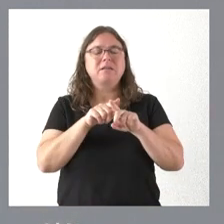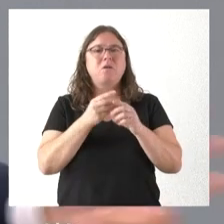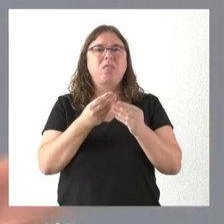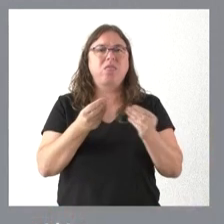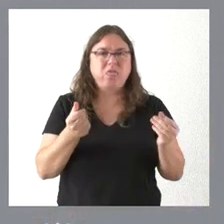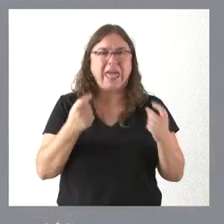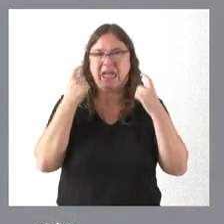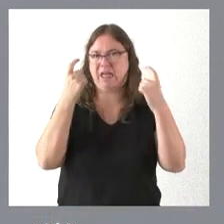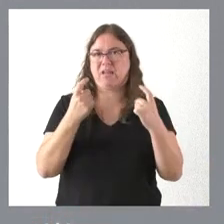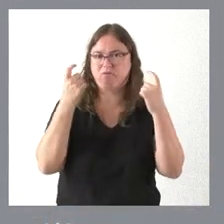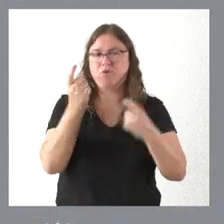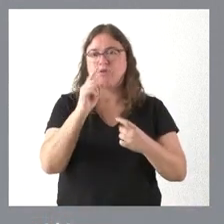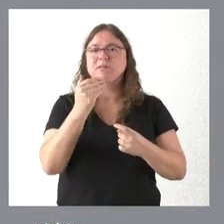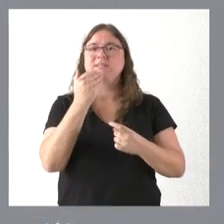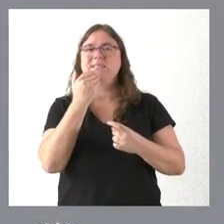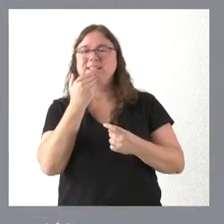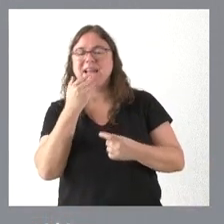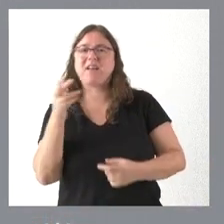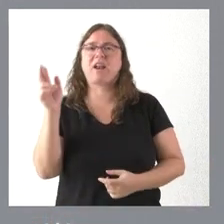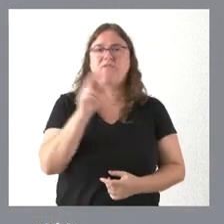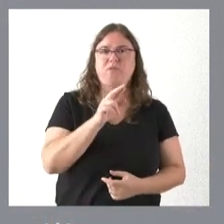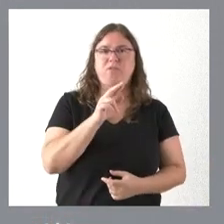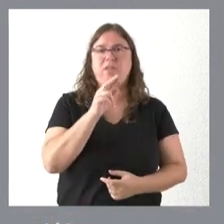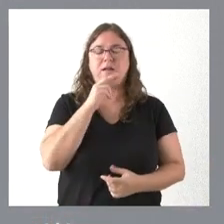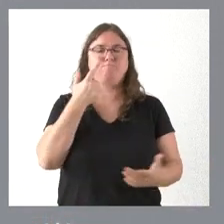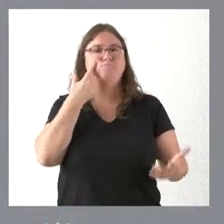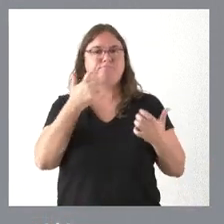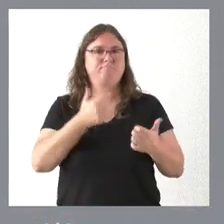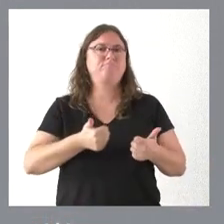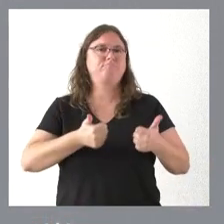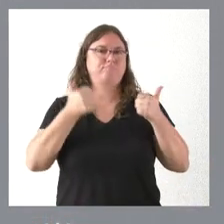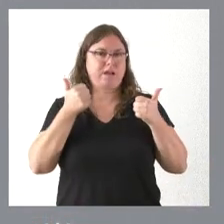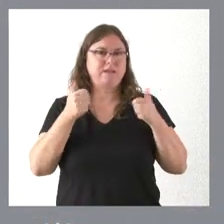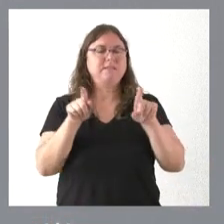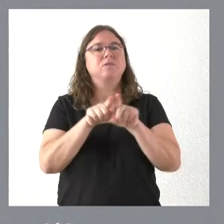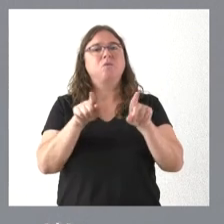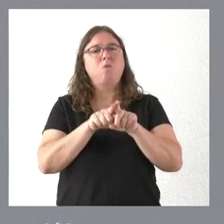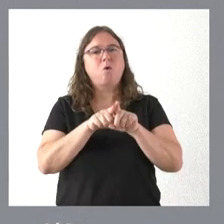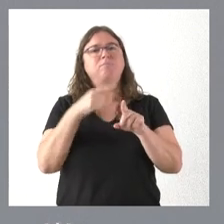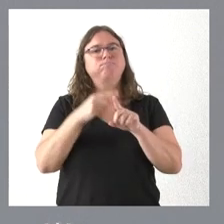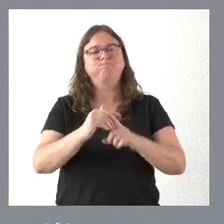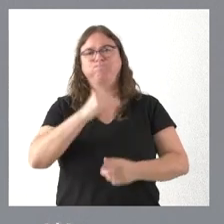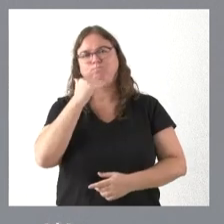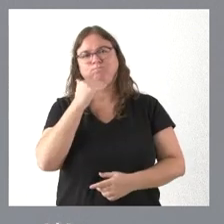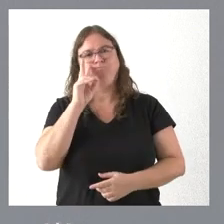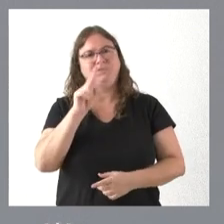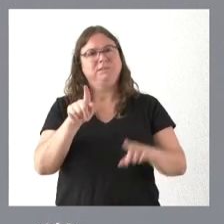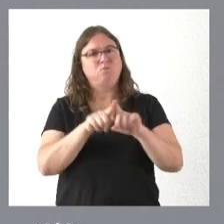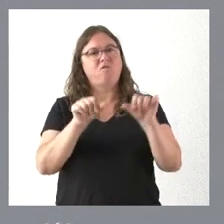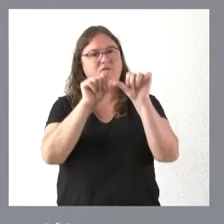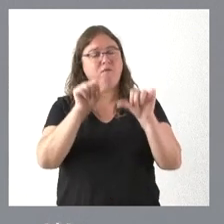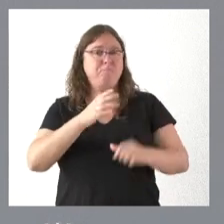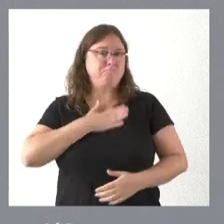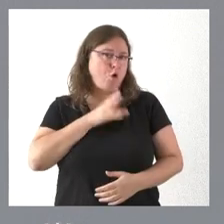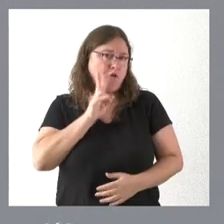el esfuerzo sino en términos de reforzar la notoriedad que es un elemento que puede ser visto así Y al menos